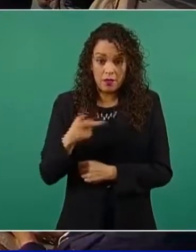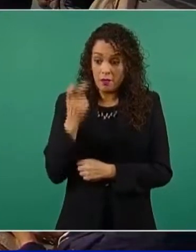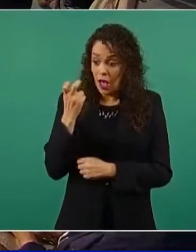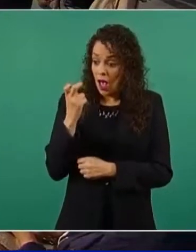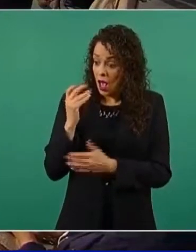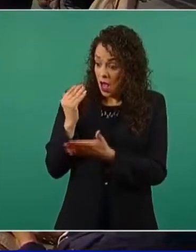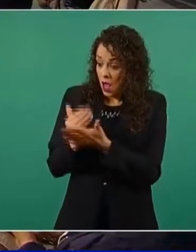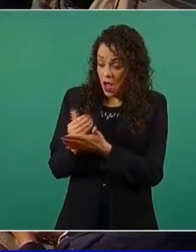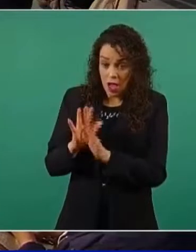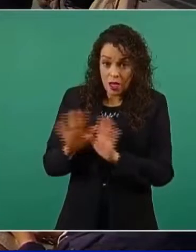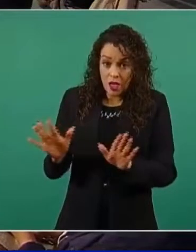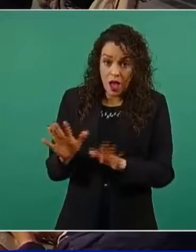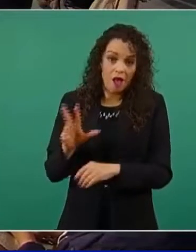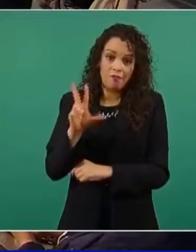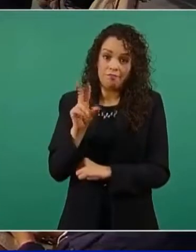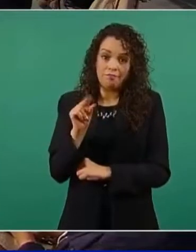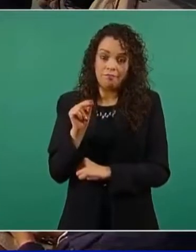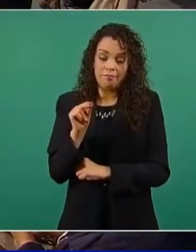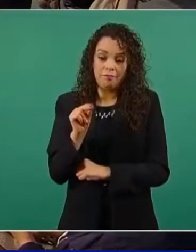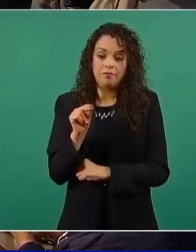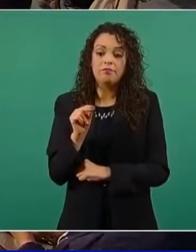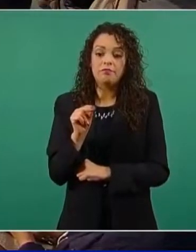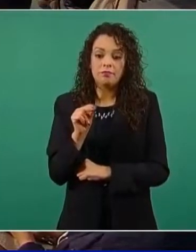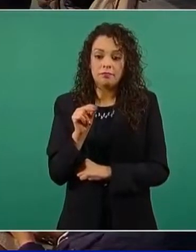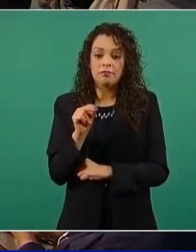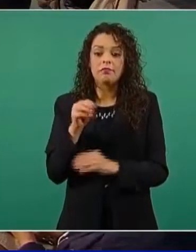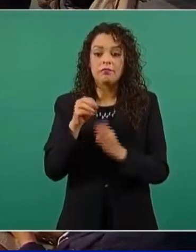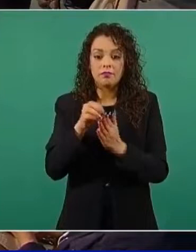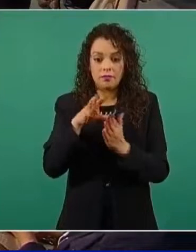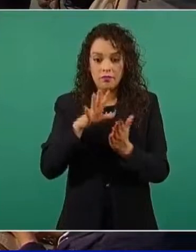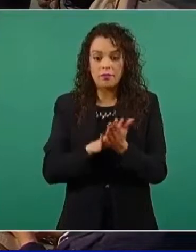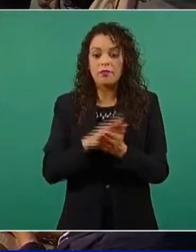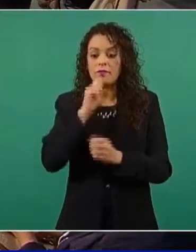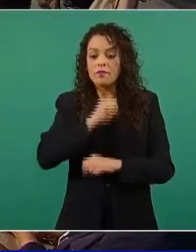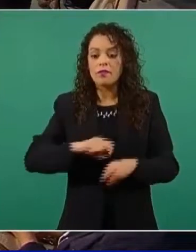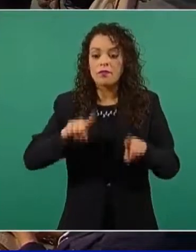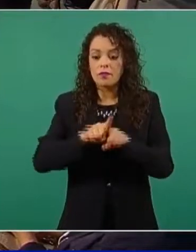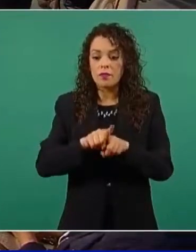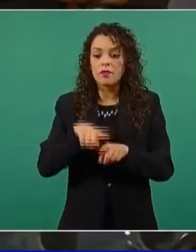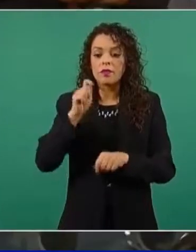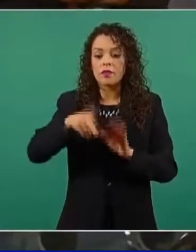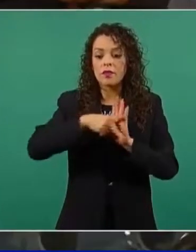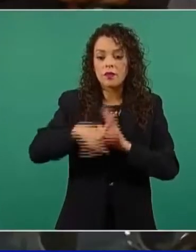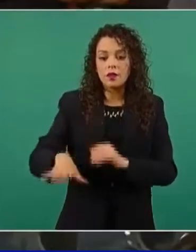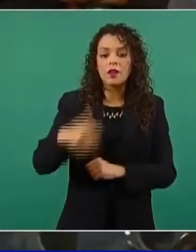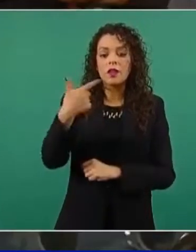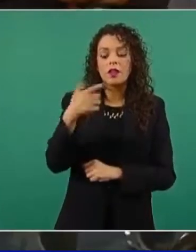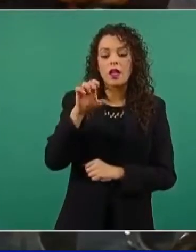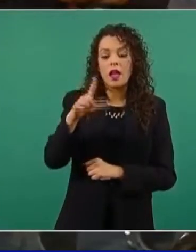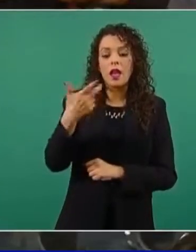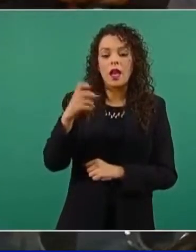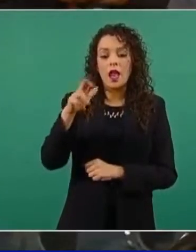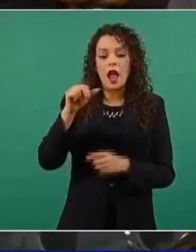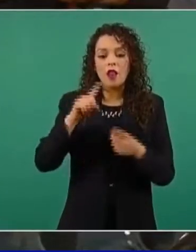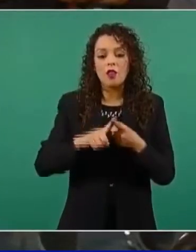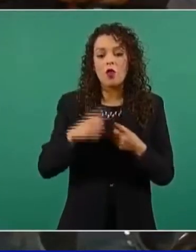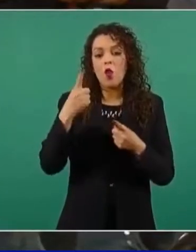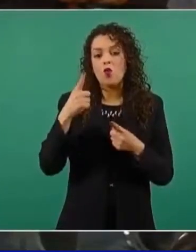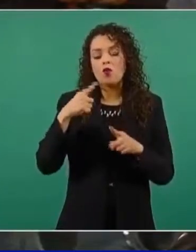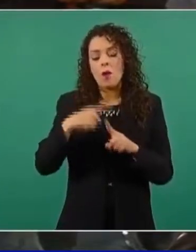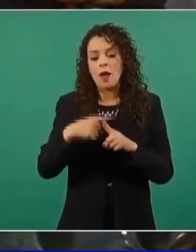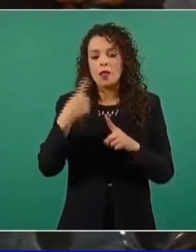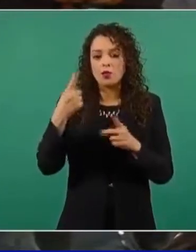asunto, notas que por cierto han incluido a medios nacionales como El Sol de México, como El Heraldo, como La Prensa, como el